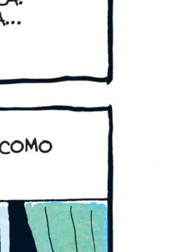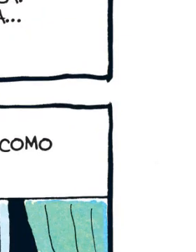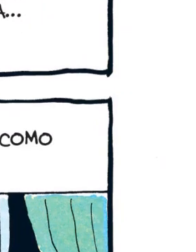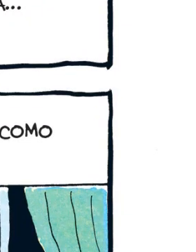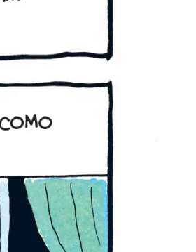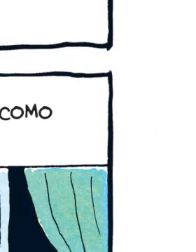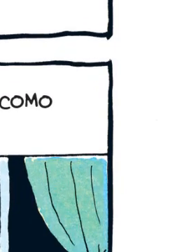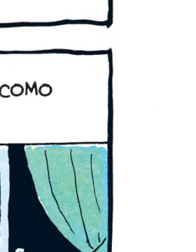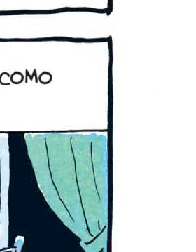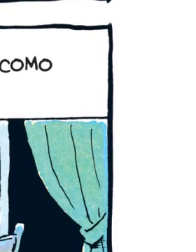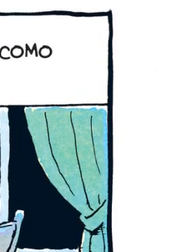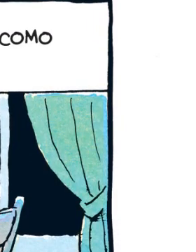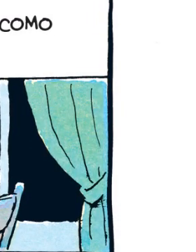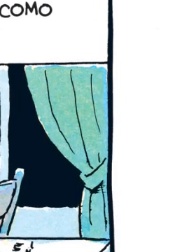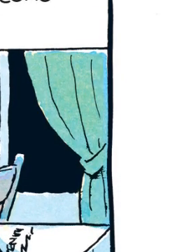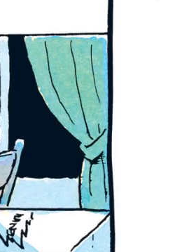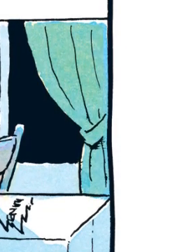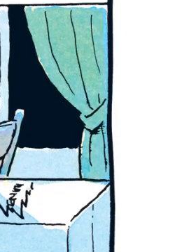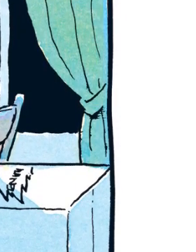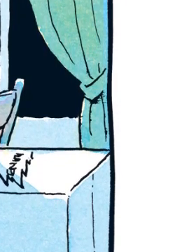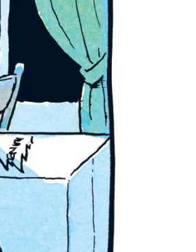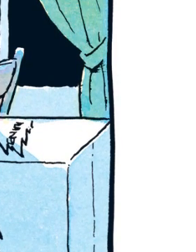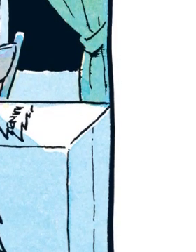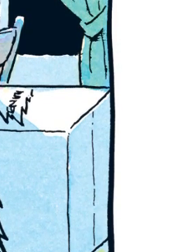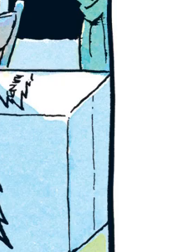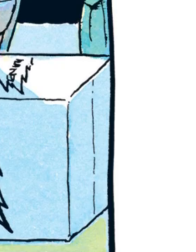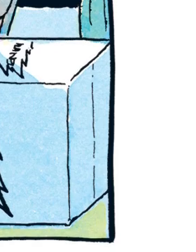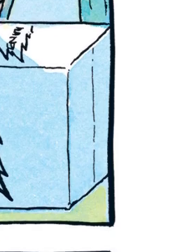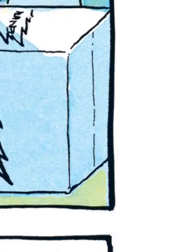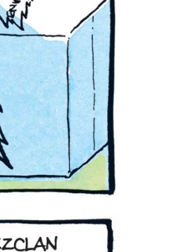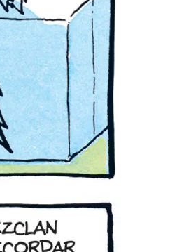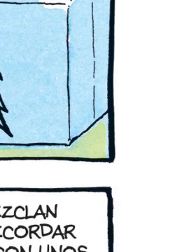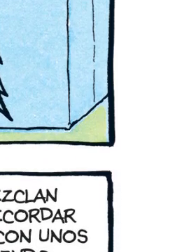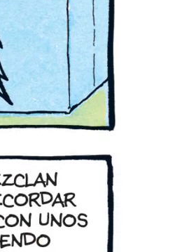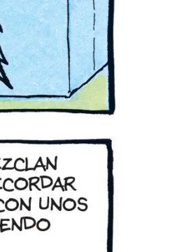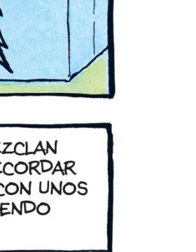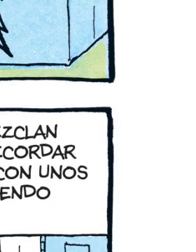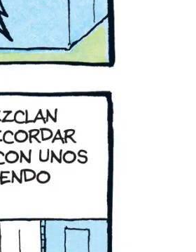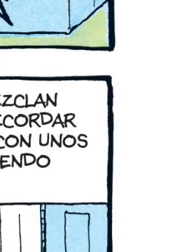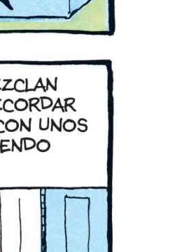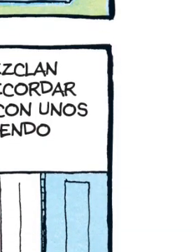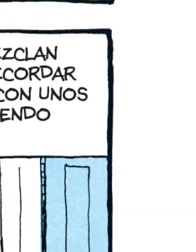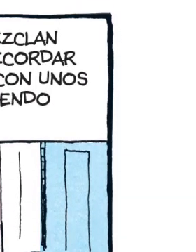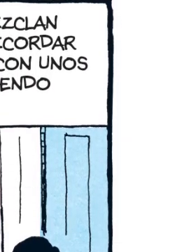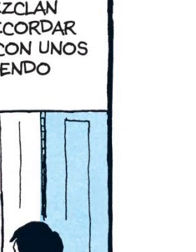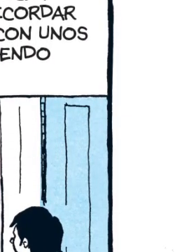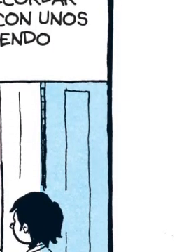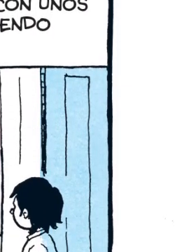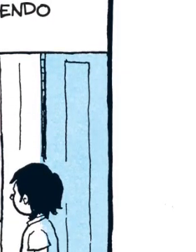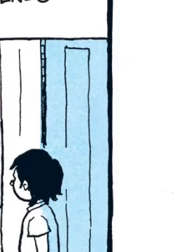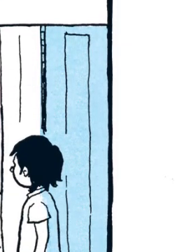yo me alimenté de las formas en que ellos me ocupaban. Y estos dos libros son libros sobre el